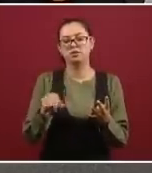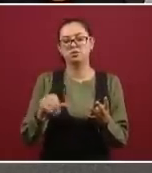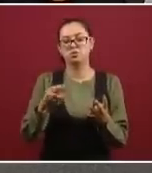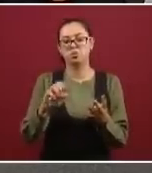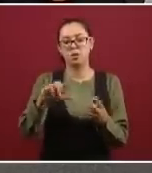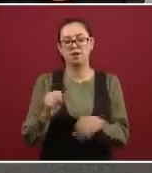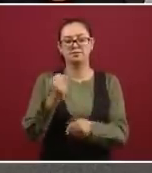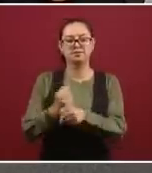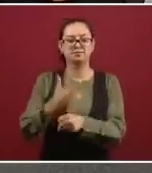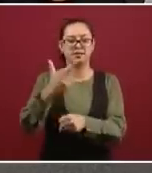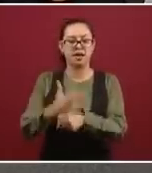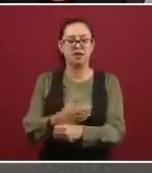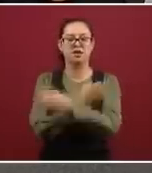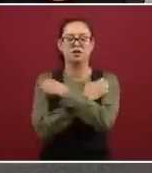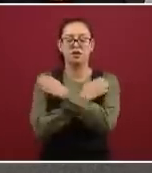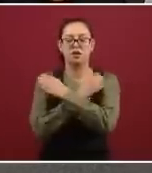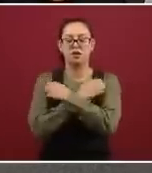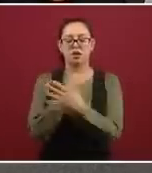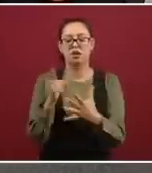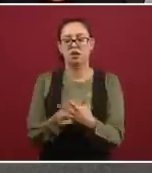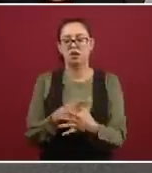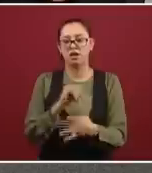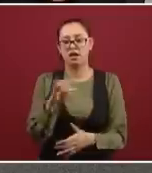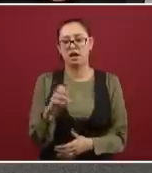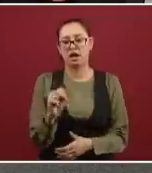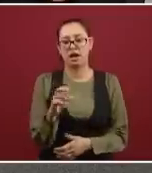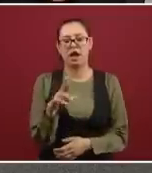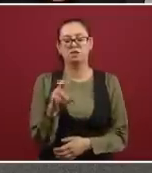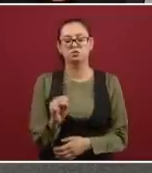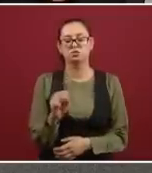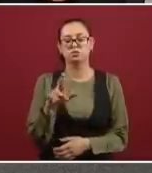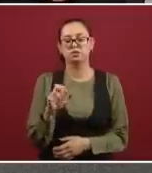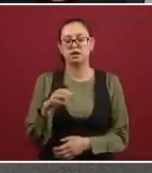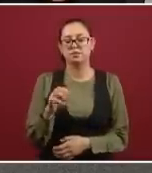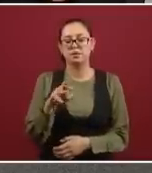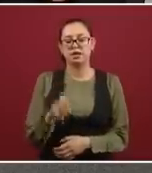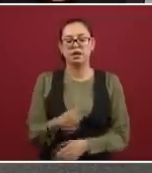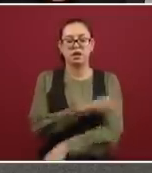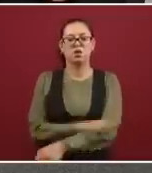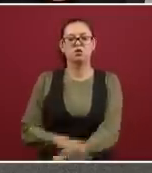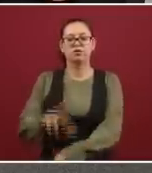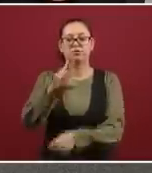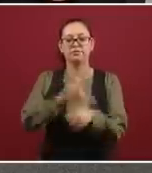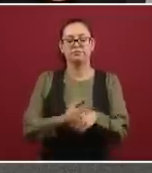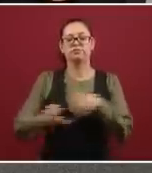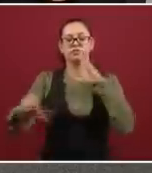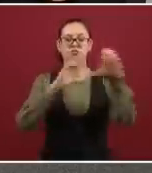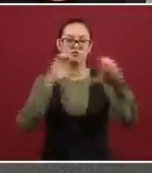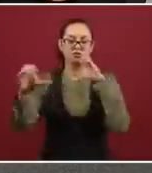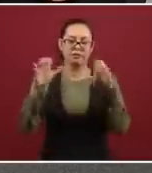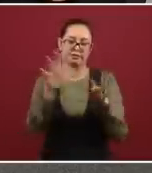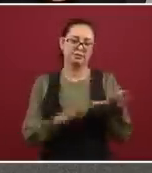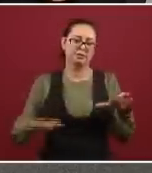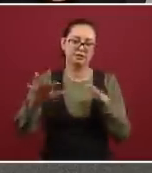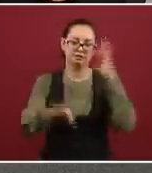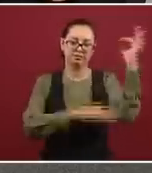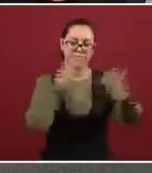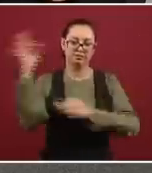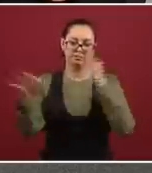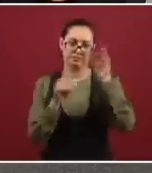a Jesús Ramírez, de Coordinación de Comunicación Social, por la campaña, y